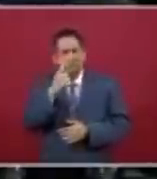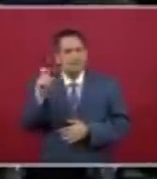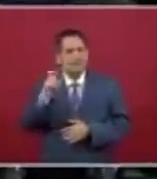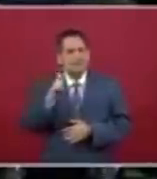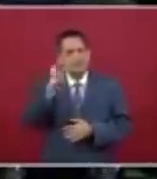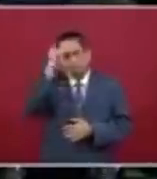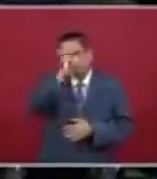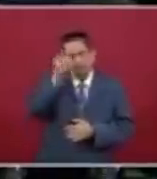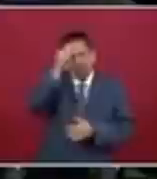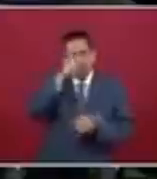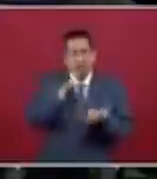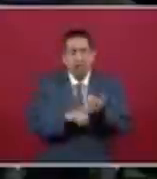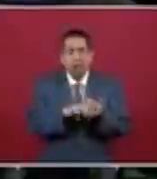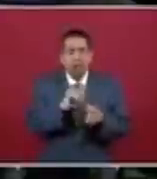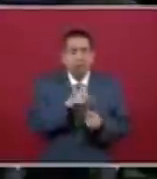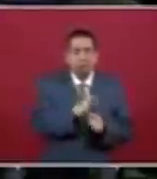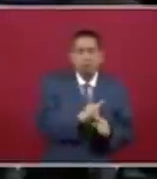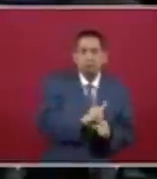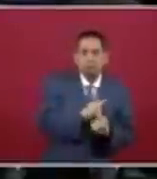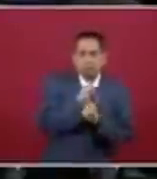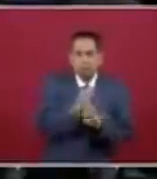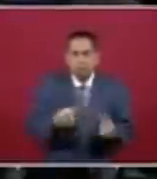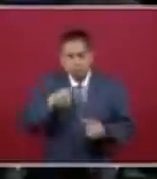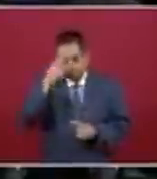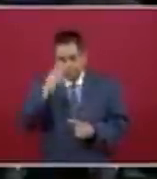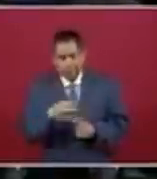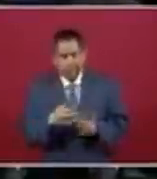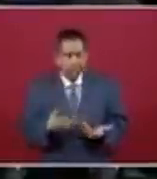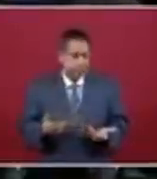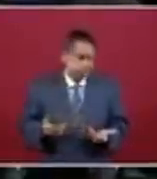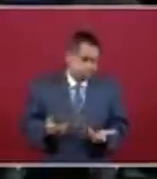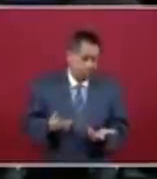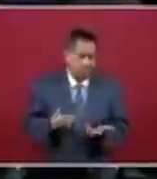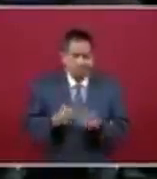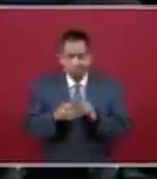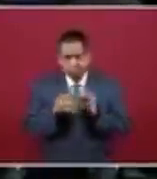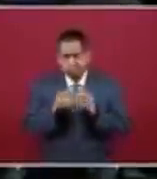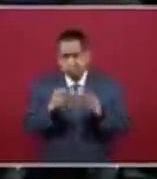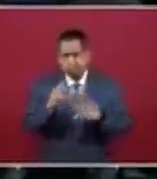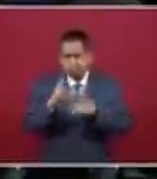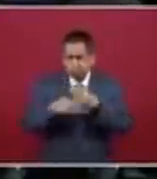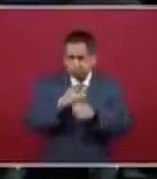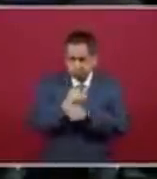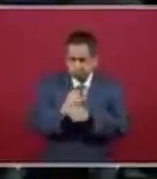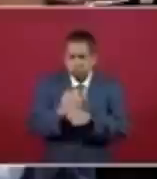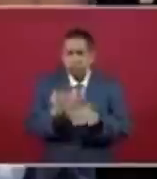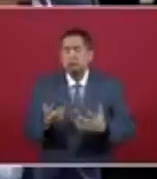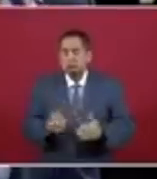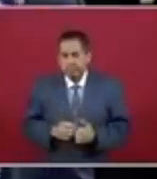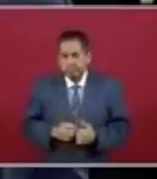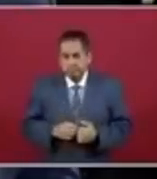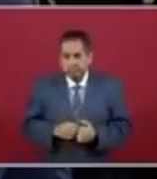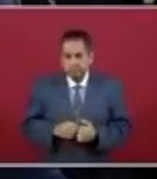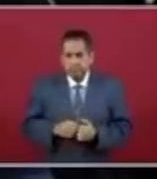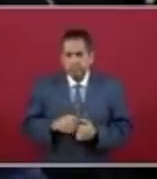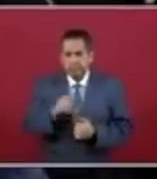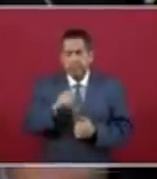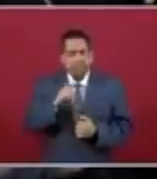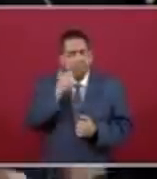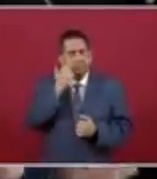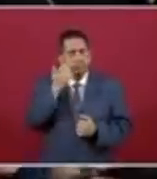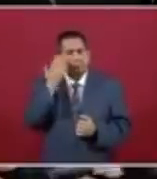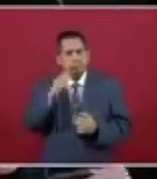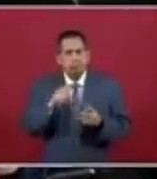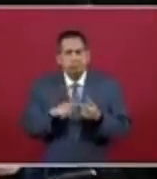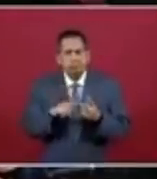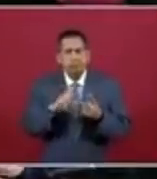aquí en México. Son crímenes abiertos, sin castigar, y primero, si ya